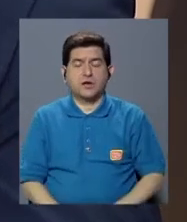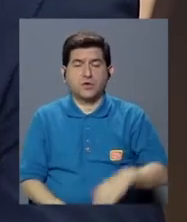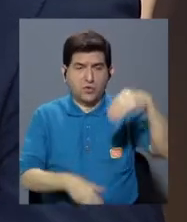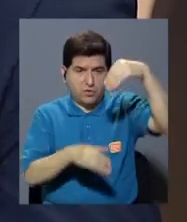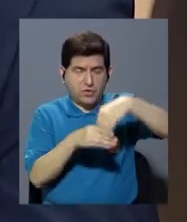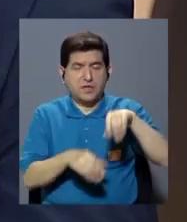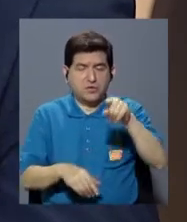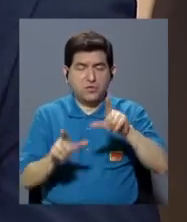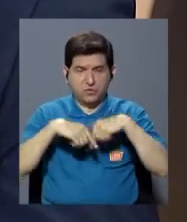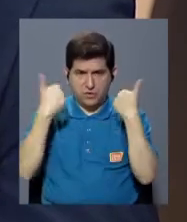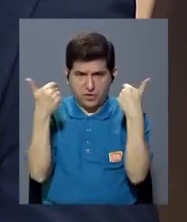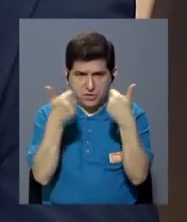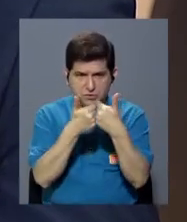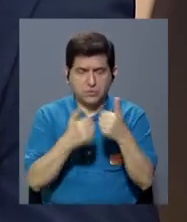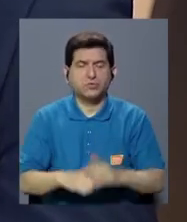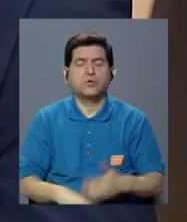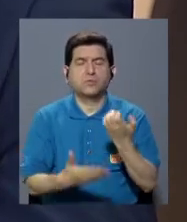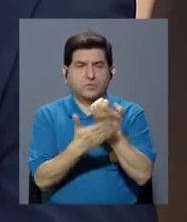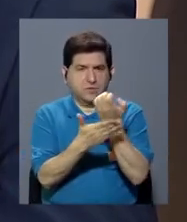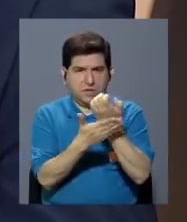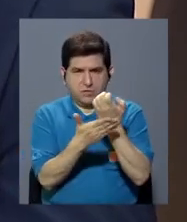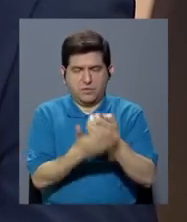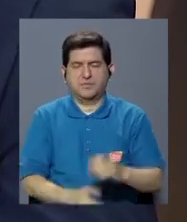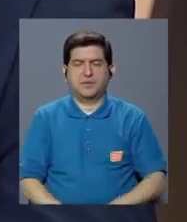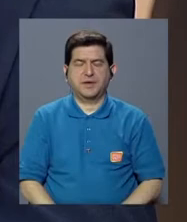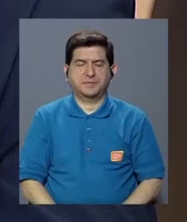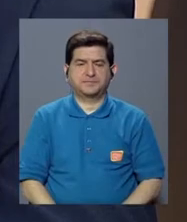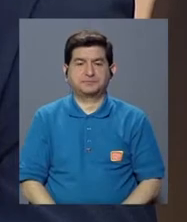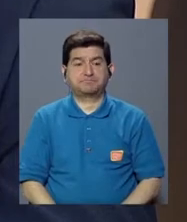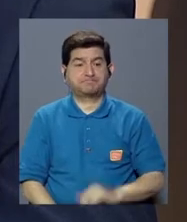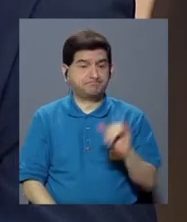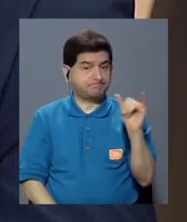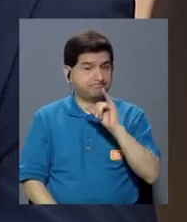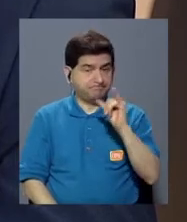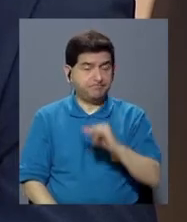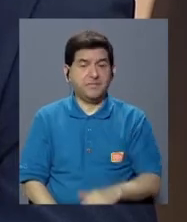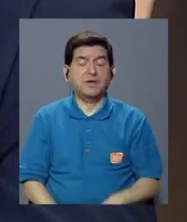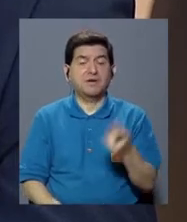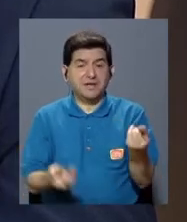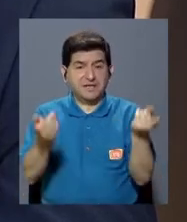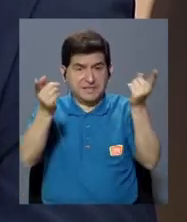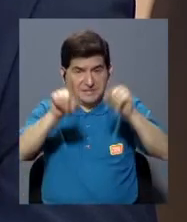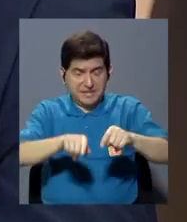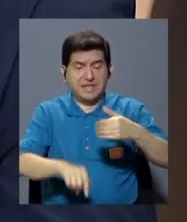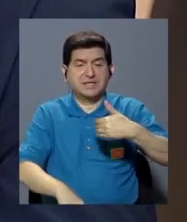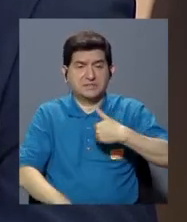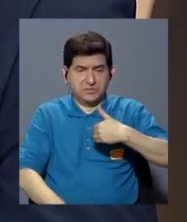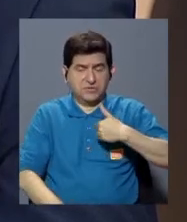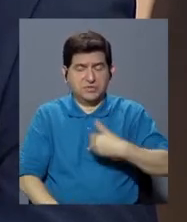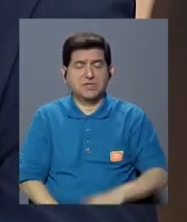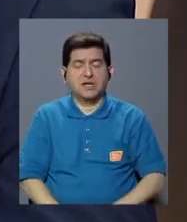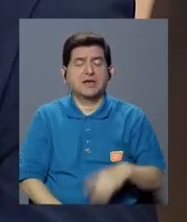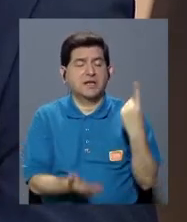a los otros quintiles, ¿verdad? De la economía, en la cual también efectivamente tendría que darse una